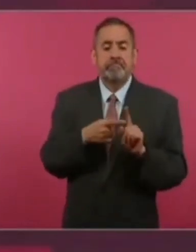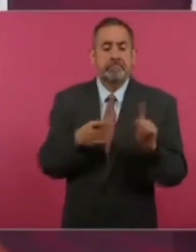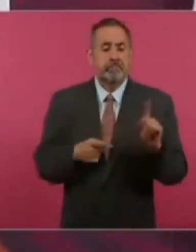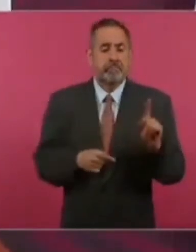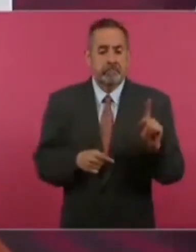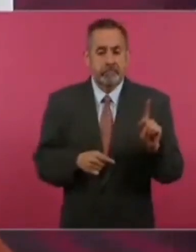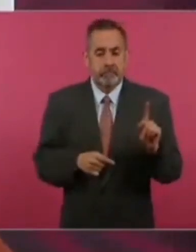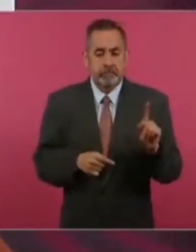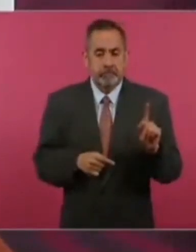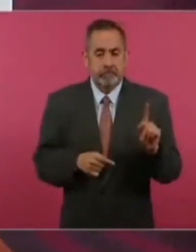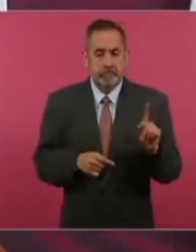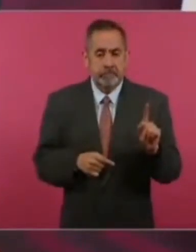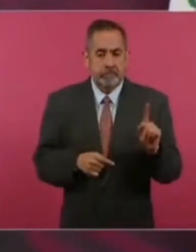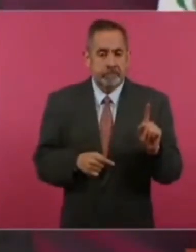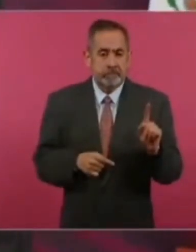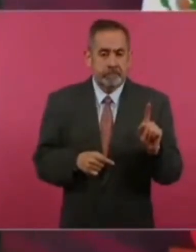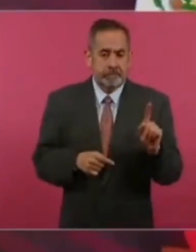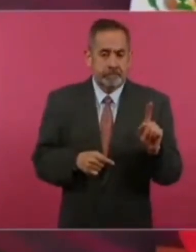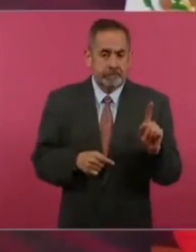no he